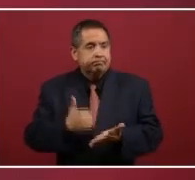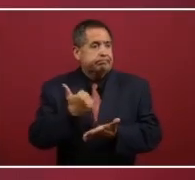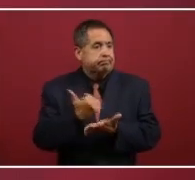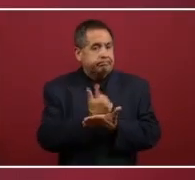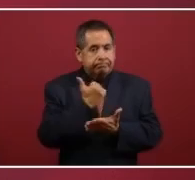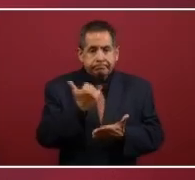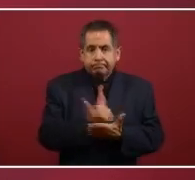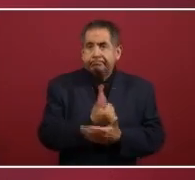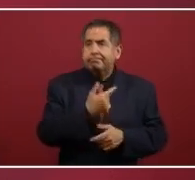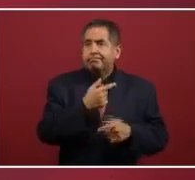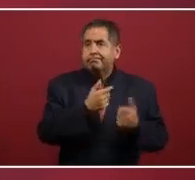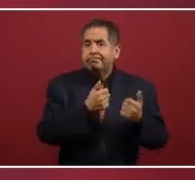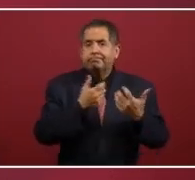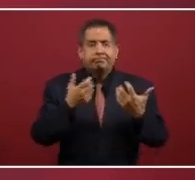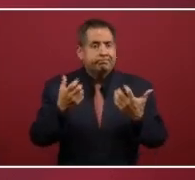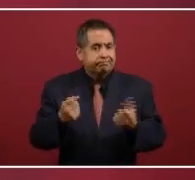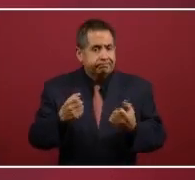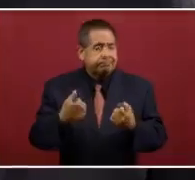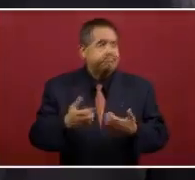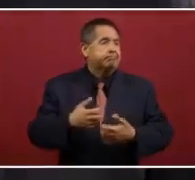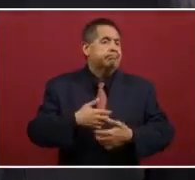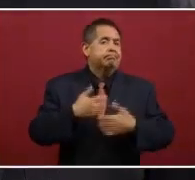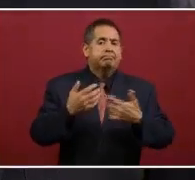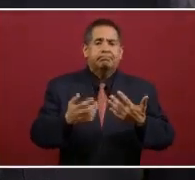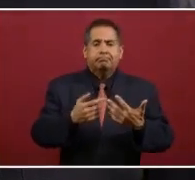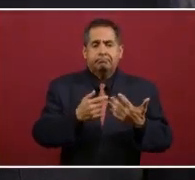arroz, leche.